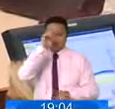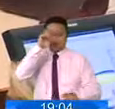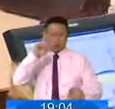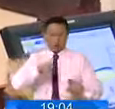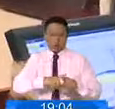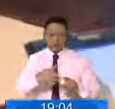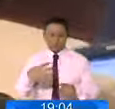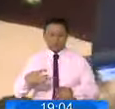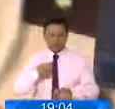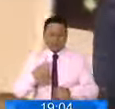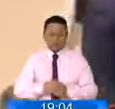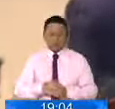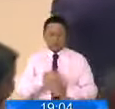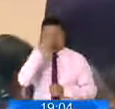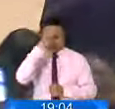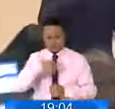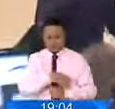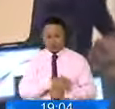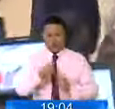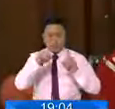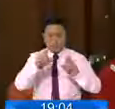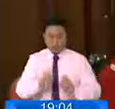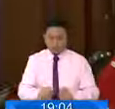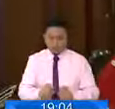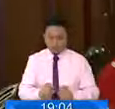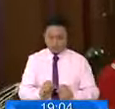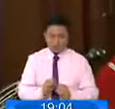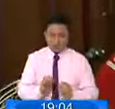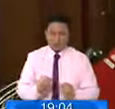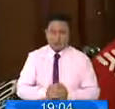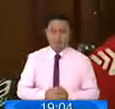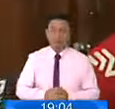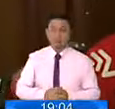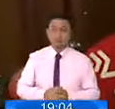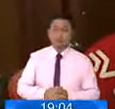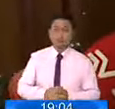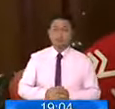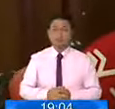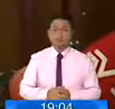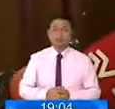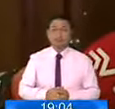Dicen que esta decisión no fue consultada a la bancada. Son intentos